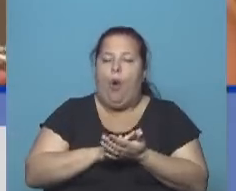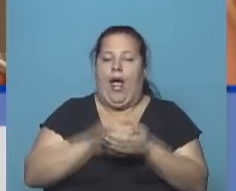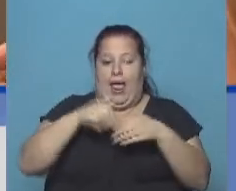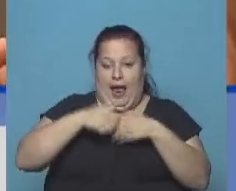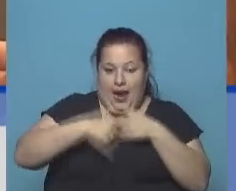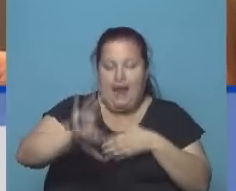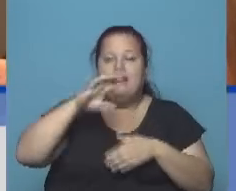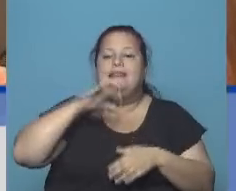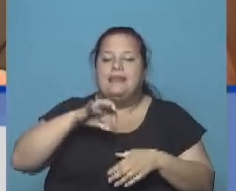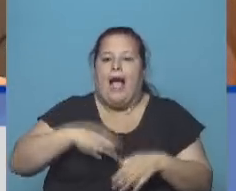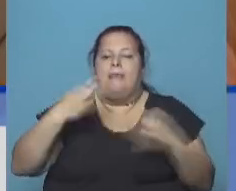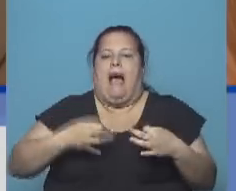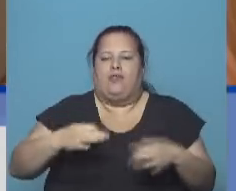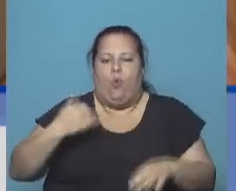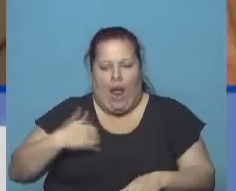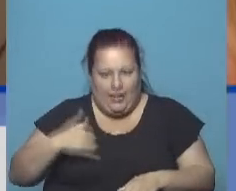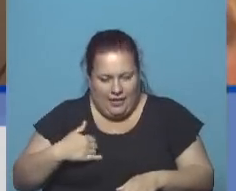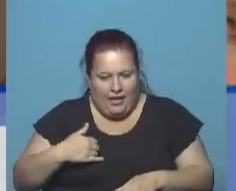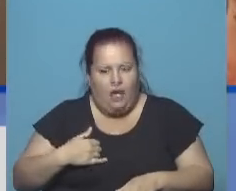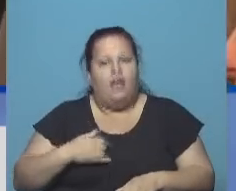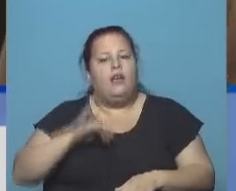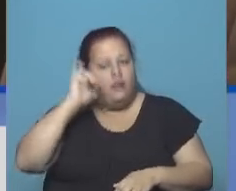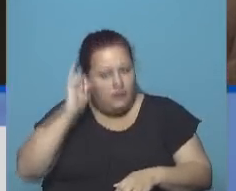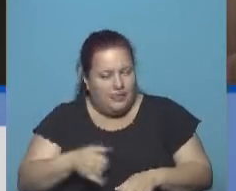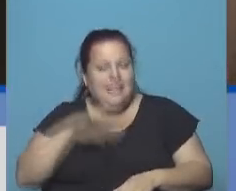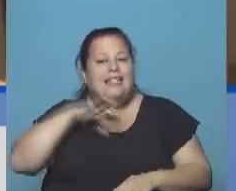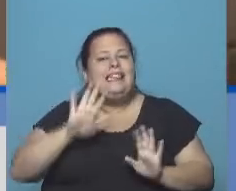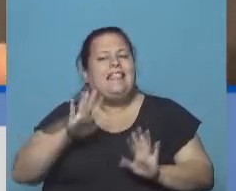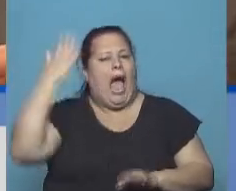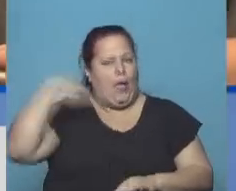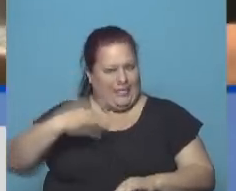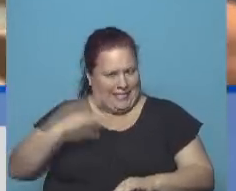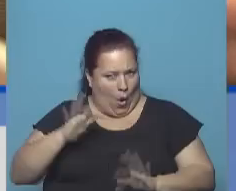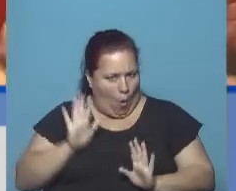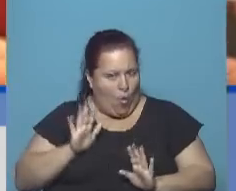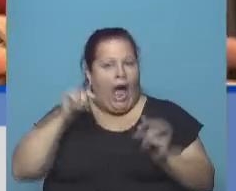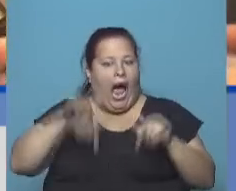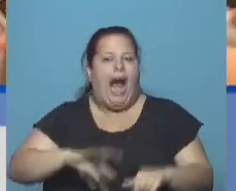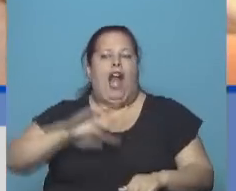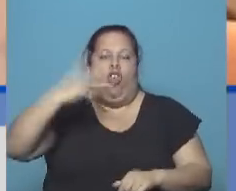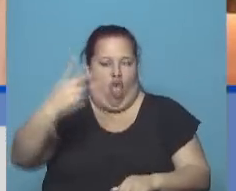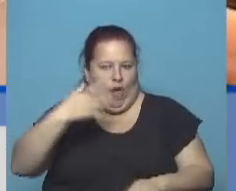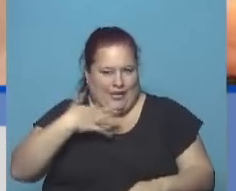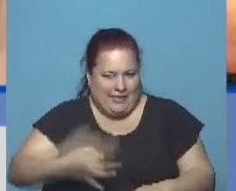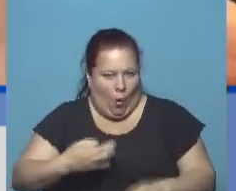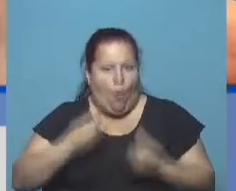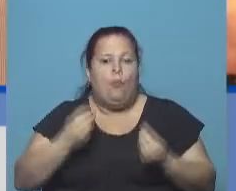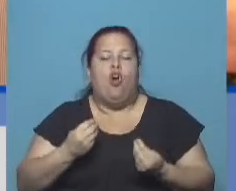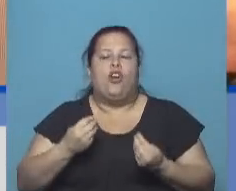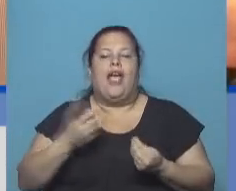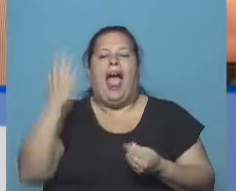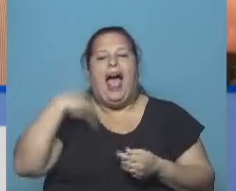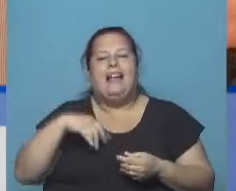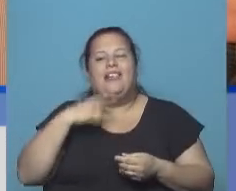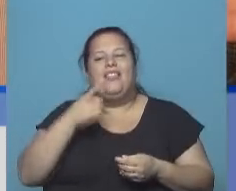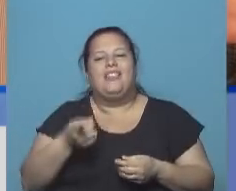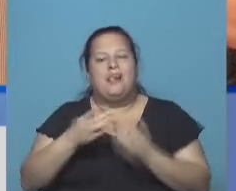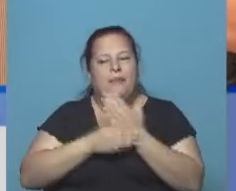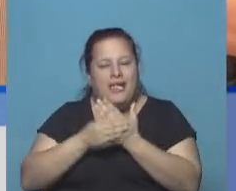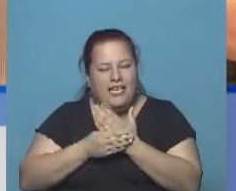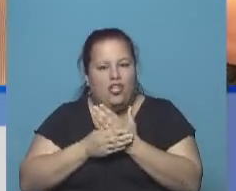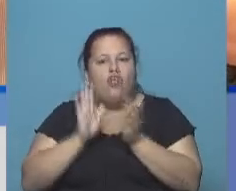de reposición cuando uno tiene que someterse a algún tratamiento sí, quirúrgico. Bueno, esto yo ya lo he dicho, está en la ley. En realidad, la ley dice claramente que el sistema es voluntario.